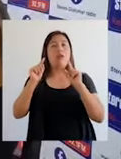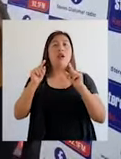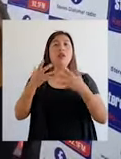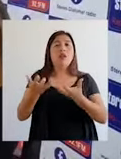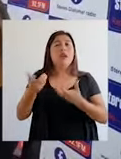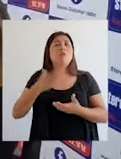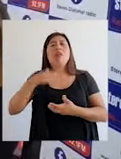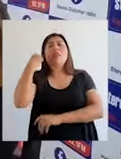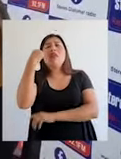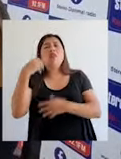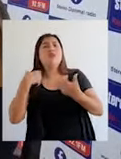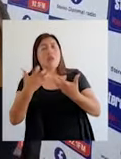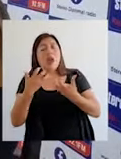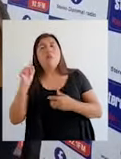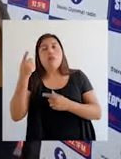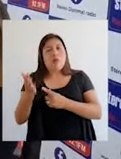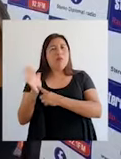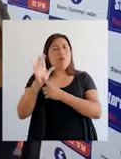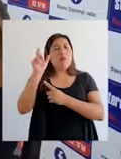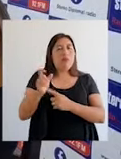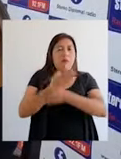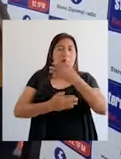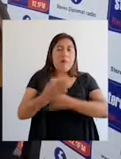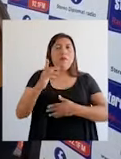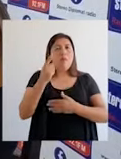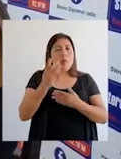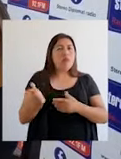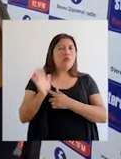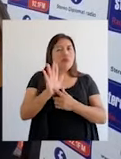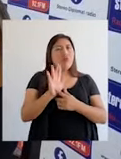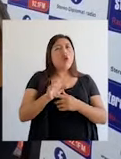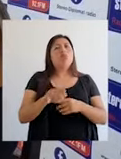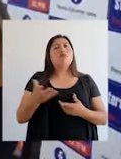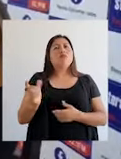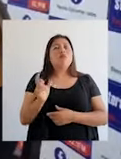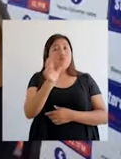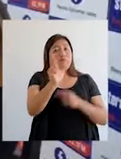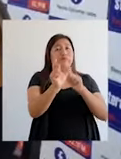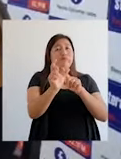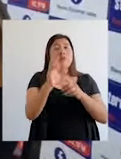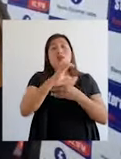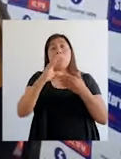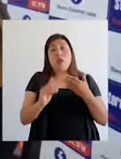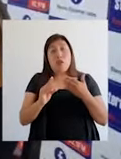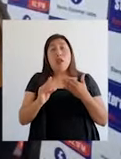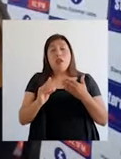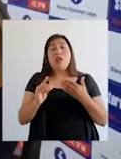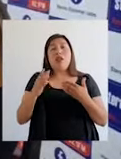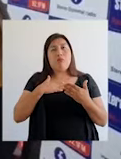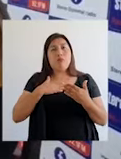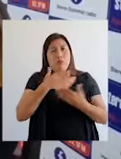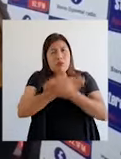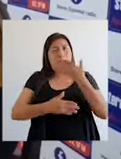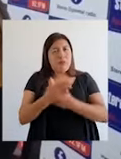ejercer sus derechos, tiene que demostrar que es una persona con discapacidad, y lo hace a través de un carnet. Ese carnet es expedido por